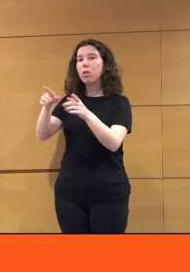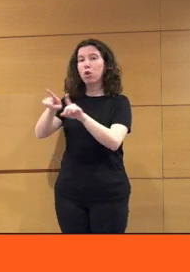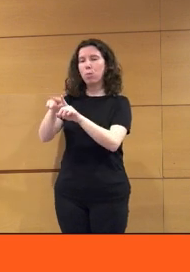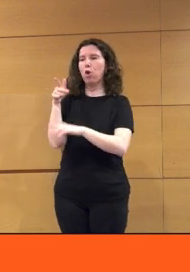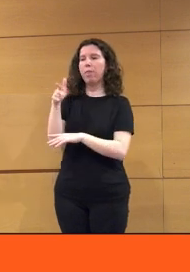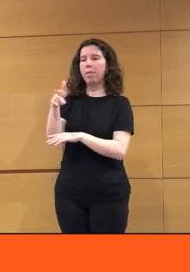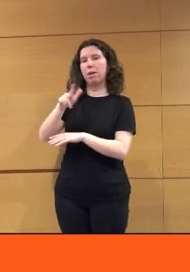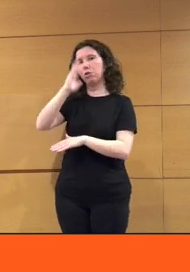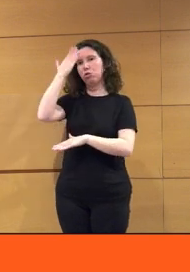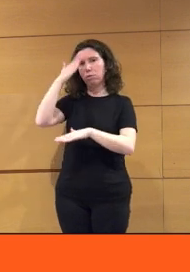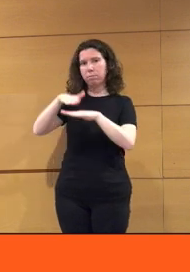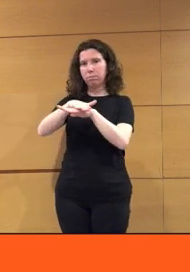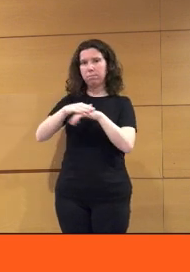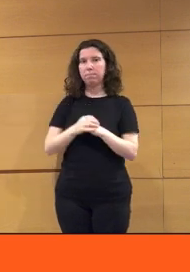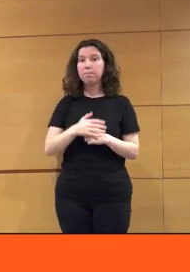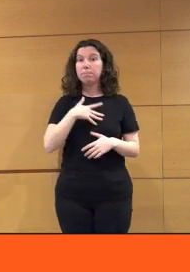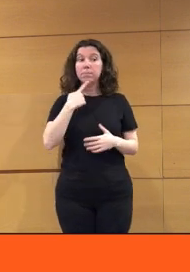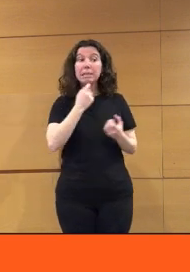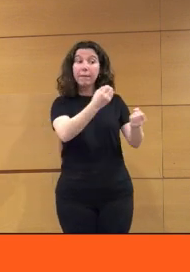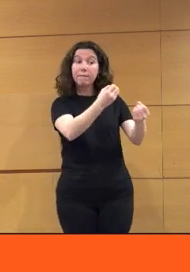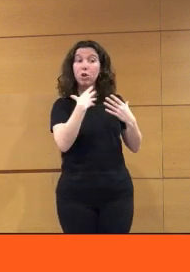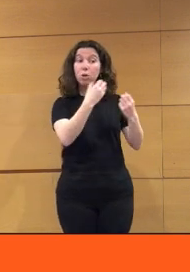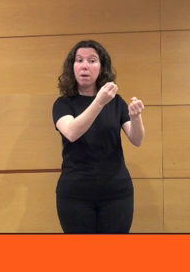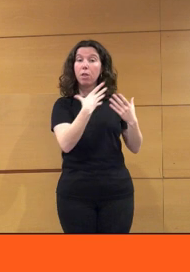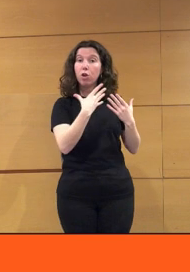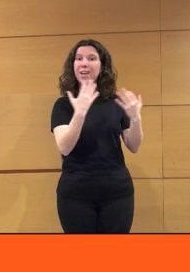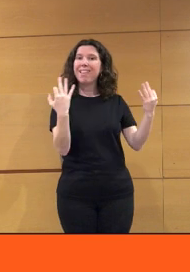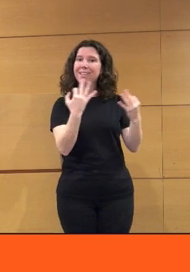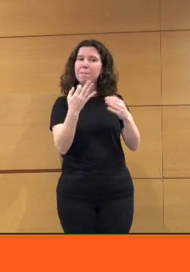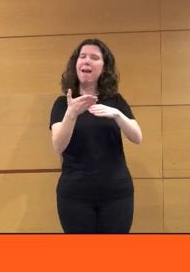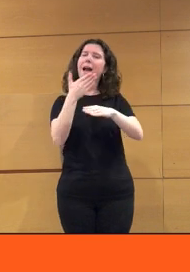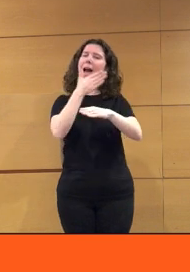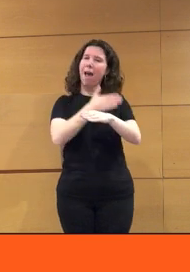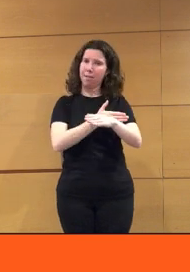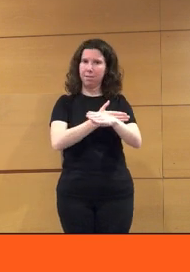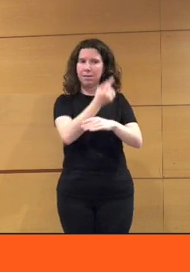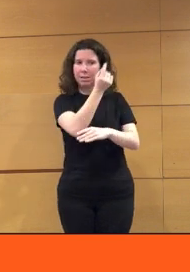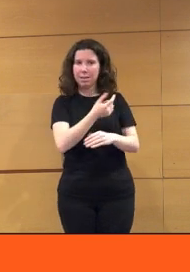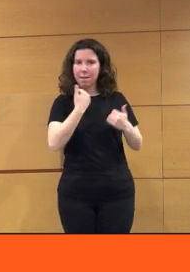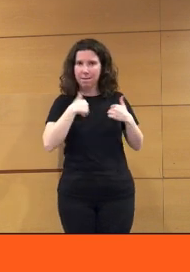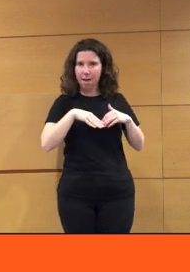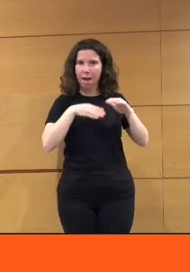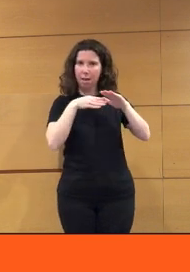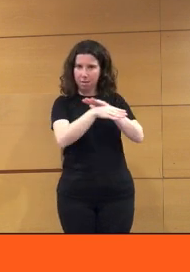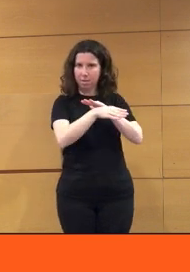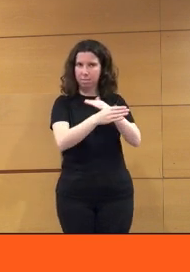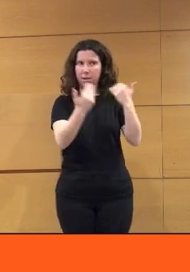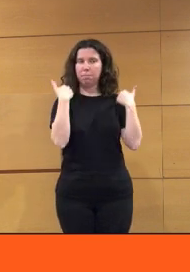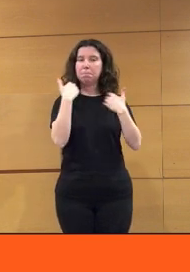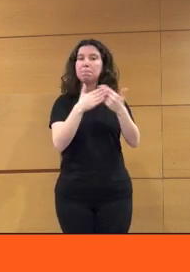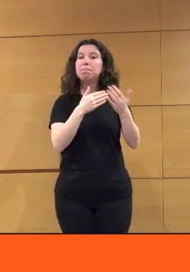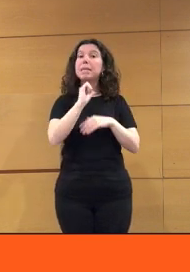fundamental. Es decir, la información tiene que ser hecha accesible por las organizaciones y